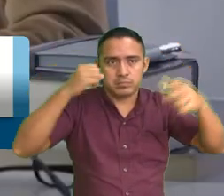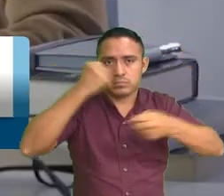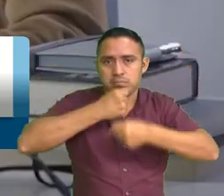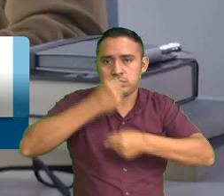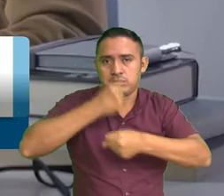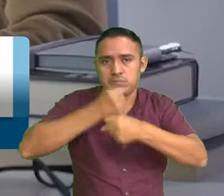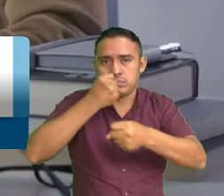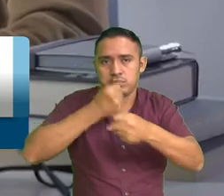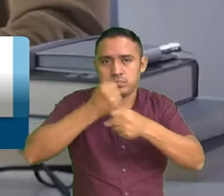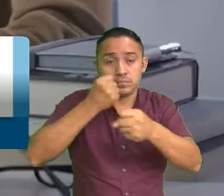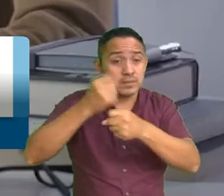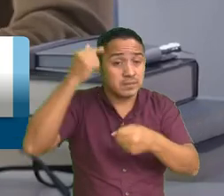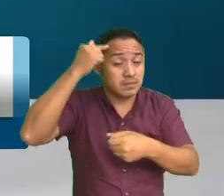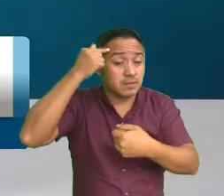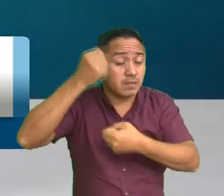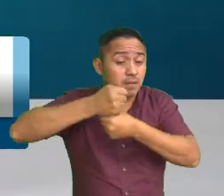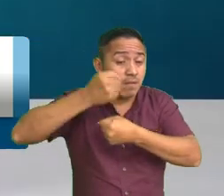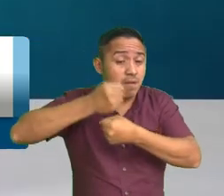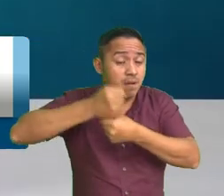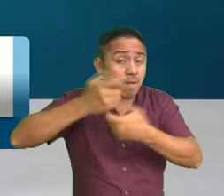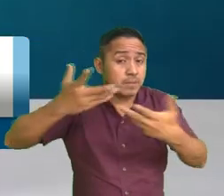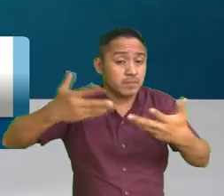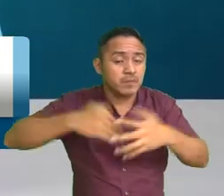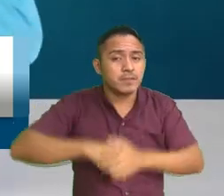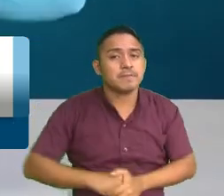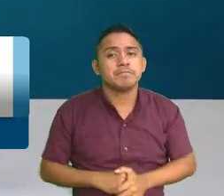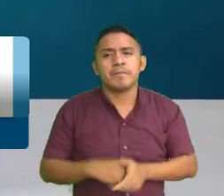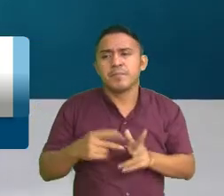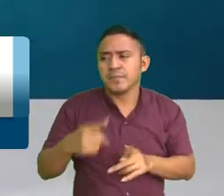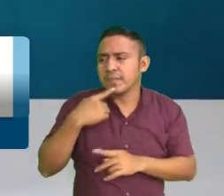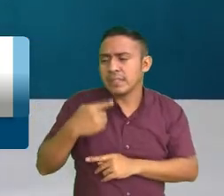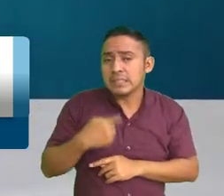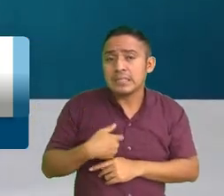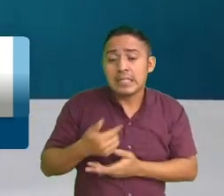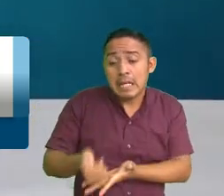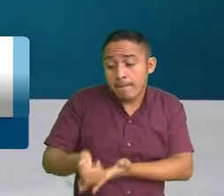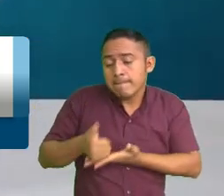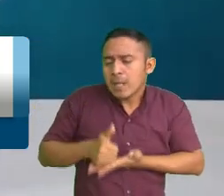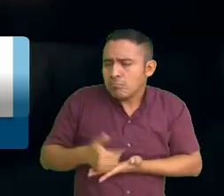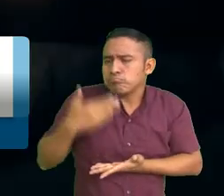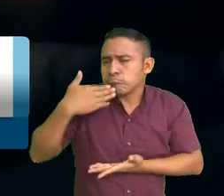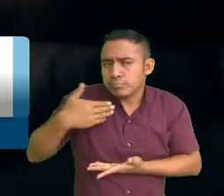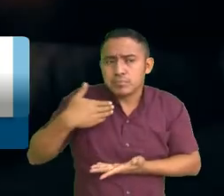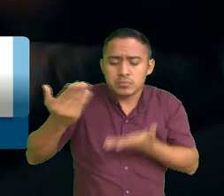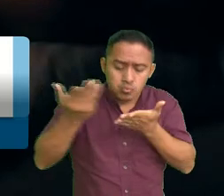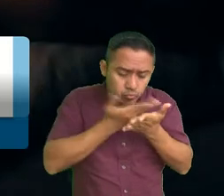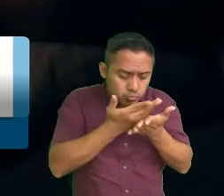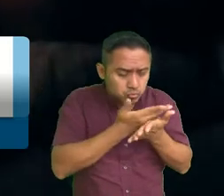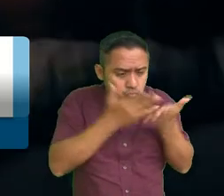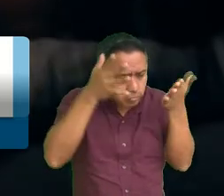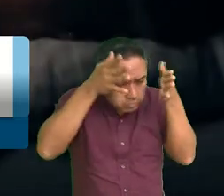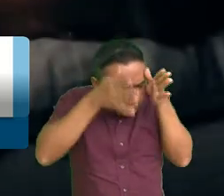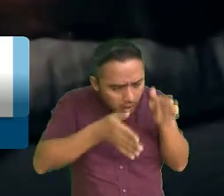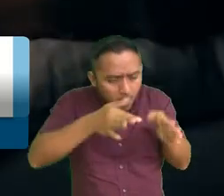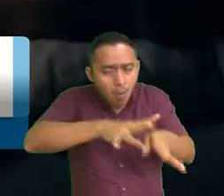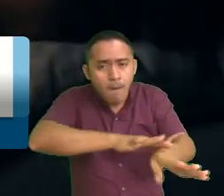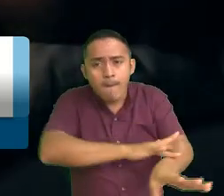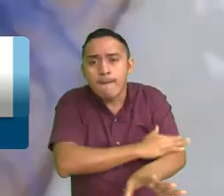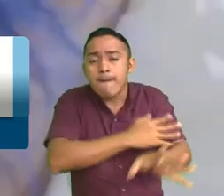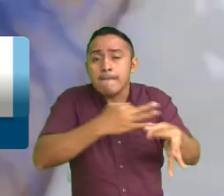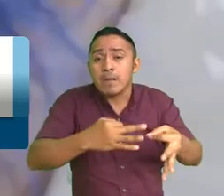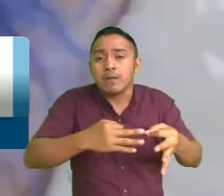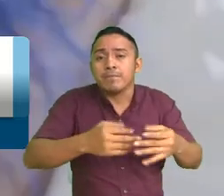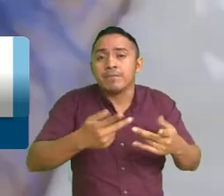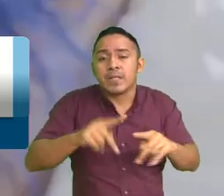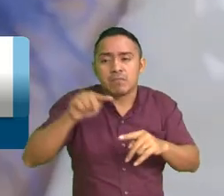una velocidad increíble. Muchos lo justifican que les ayuda a estudiar, que les ayuda a estar sentirse mejor, pero en realidad